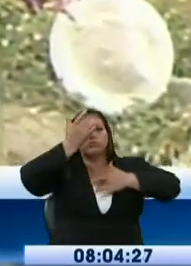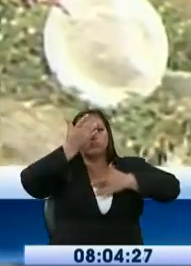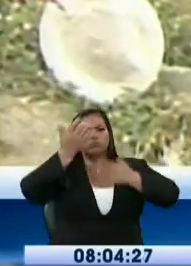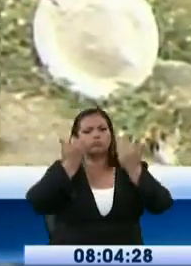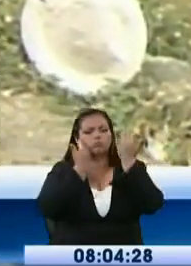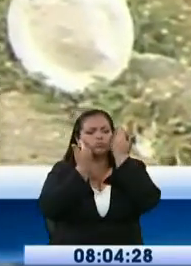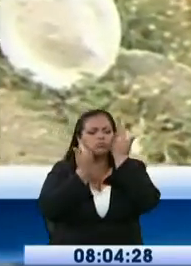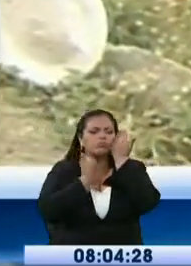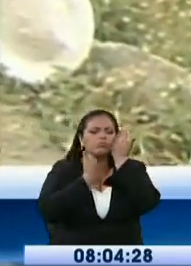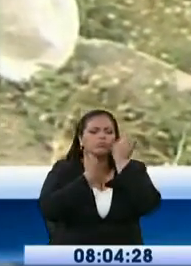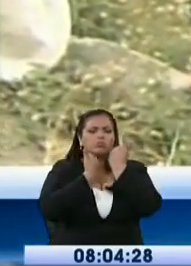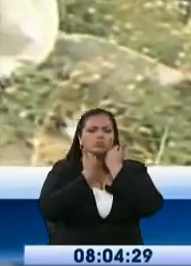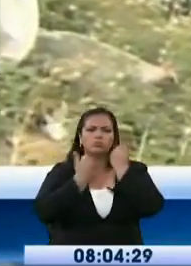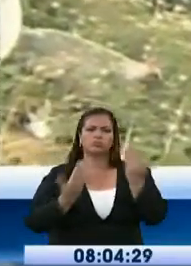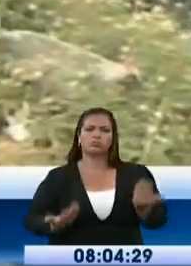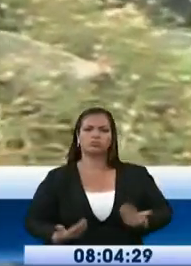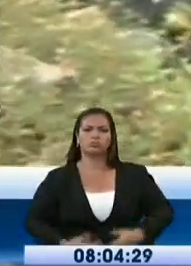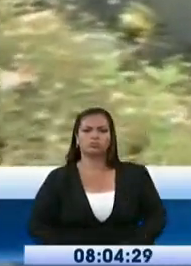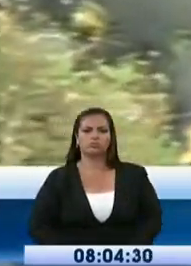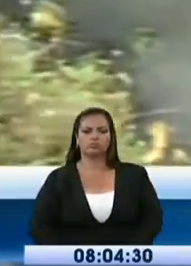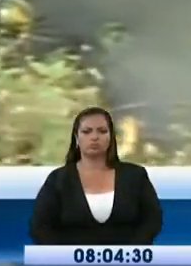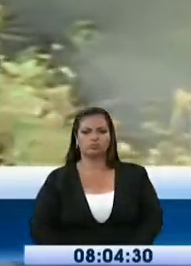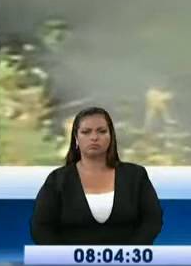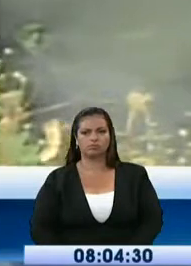transmite a las personas humanas como nosotros.